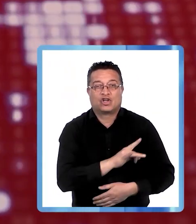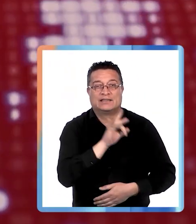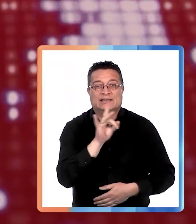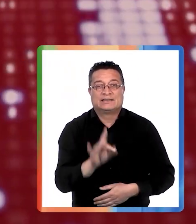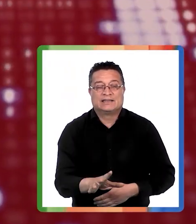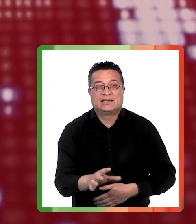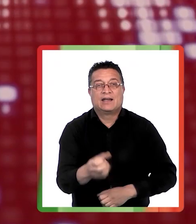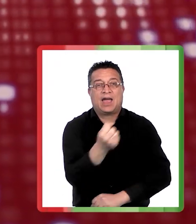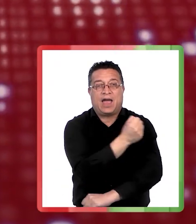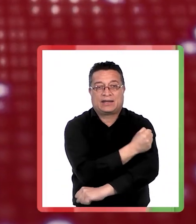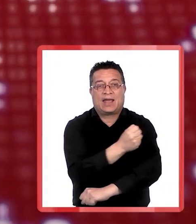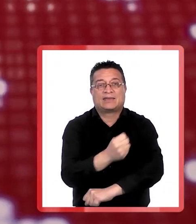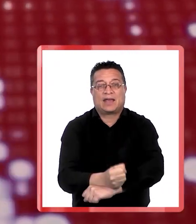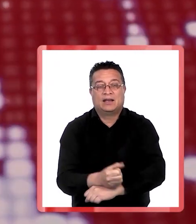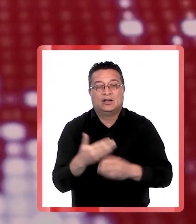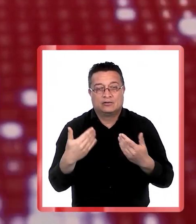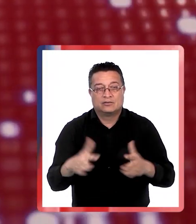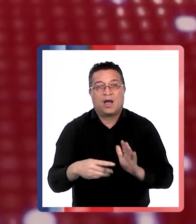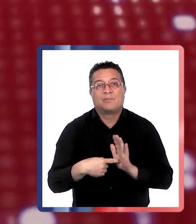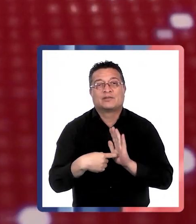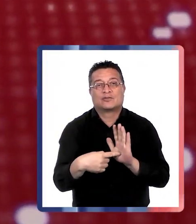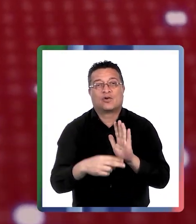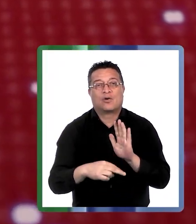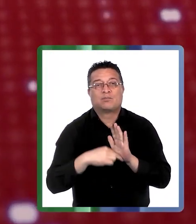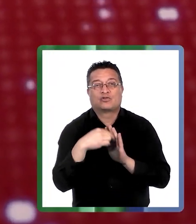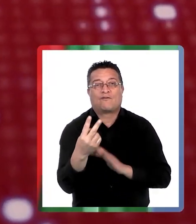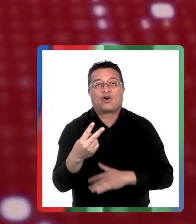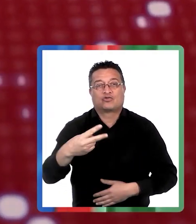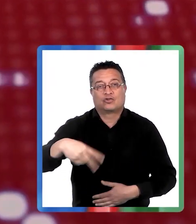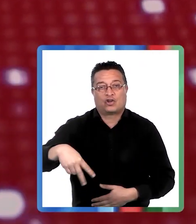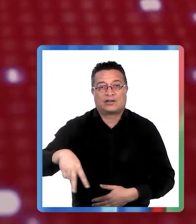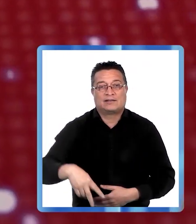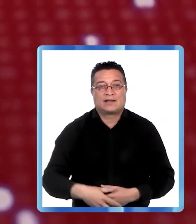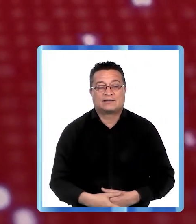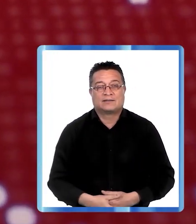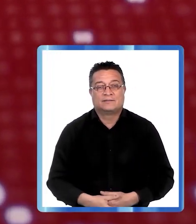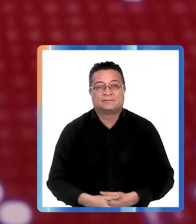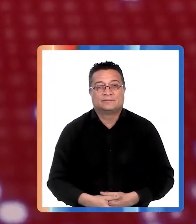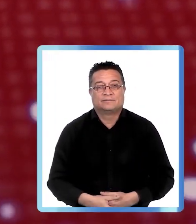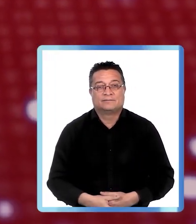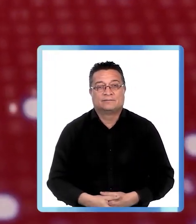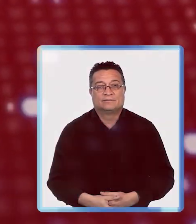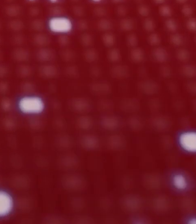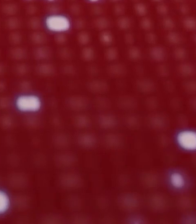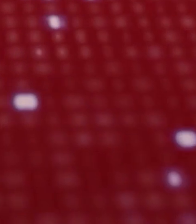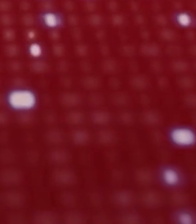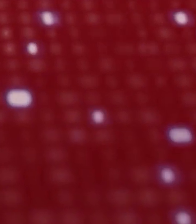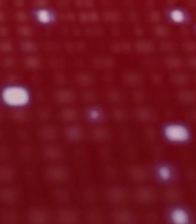Abierta de Chile, Arcatel, presentó Portavoz Noticias.